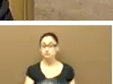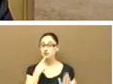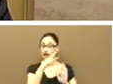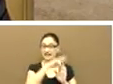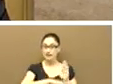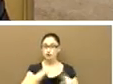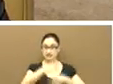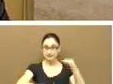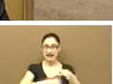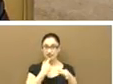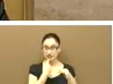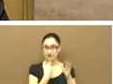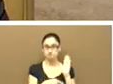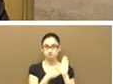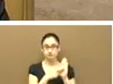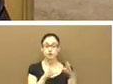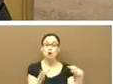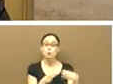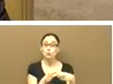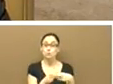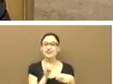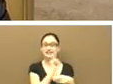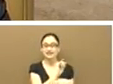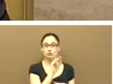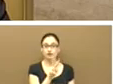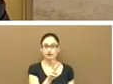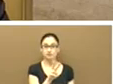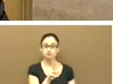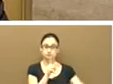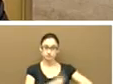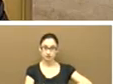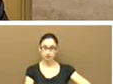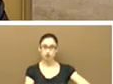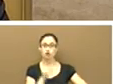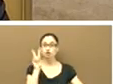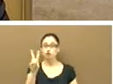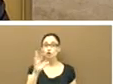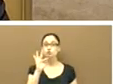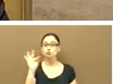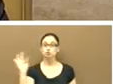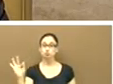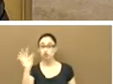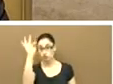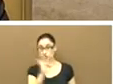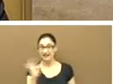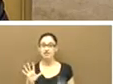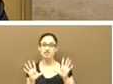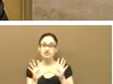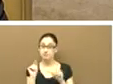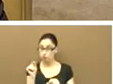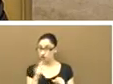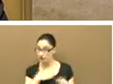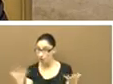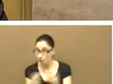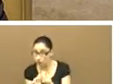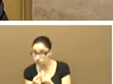reglamento de la Cámara, al Grupo Parlamentario Izquierda Unida Verde Siel le corresponderían ahora dos turnos seguidos de cinco minutos. ¿Los agrupa, señoría?